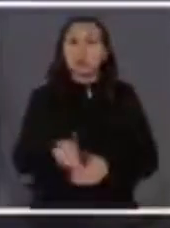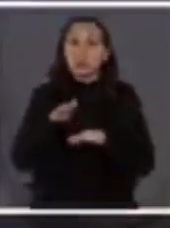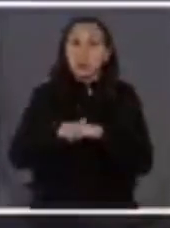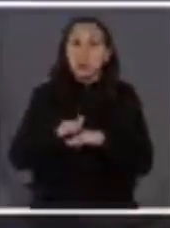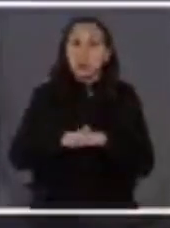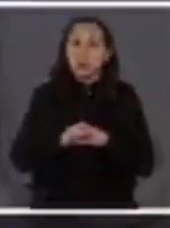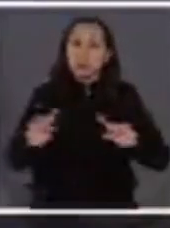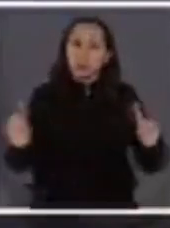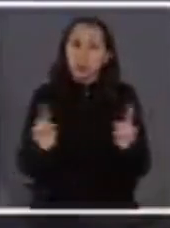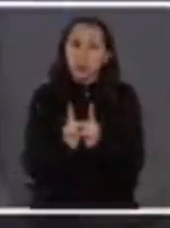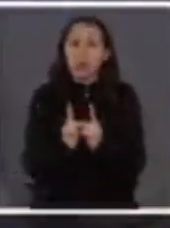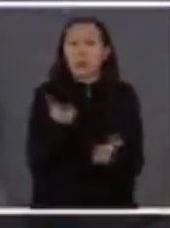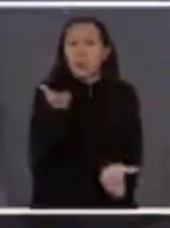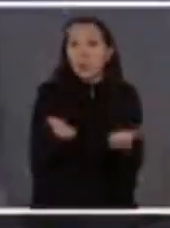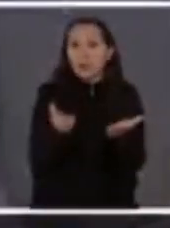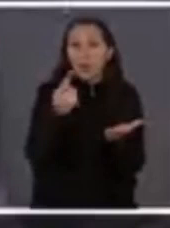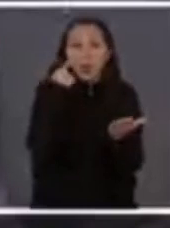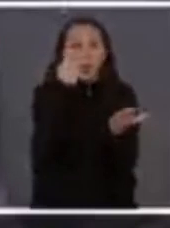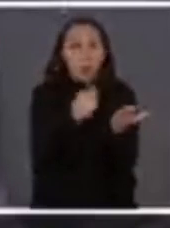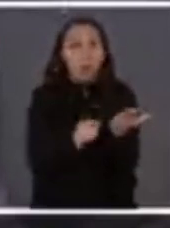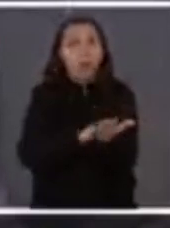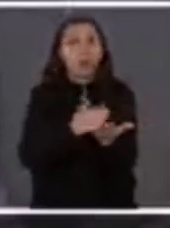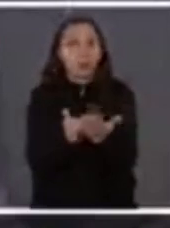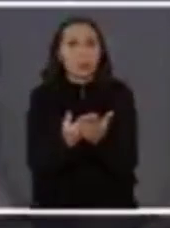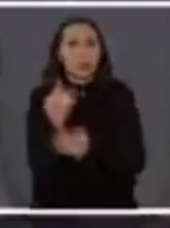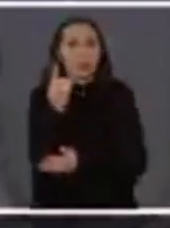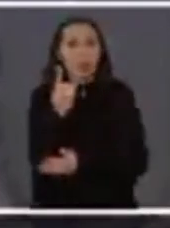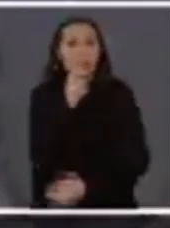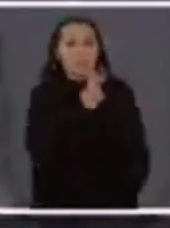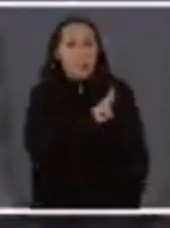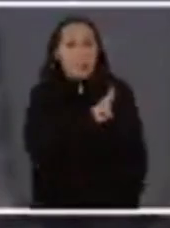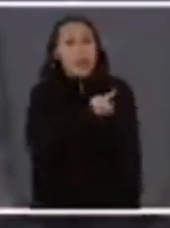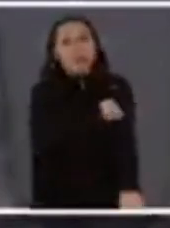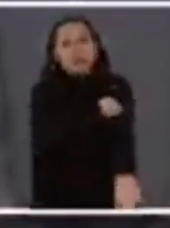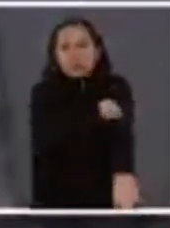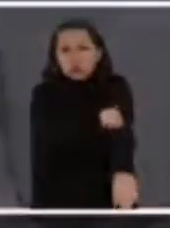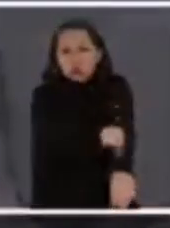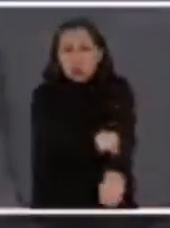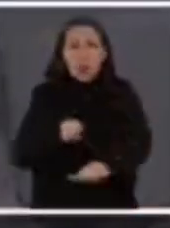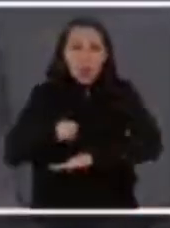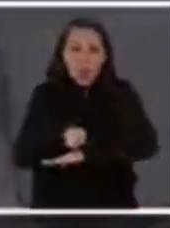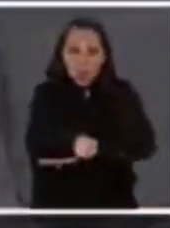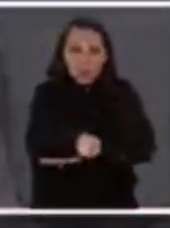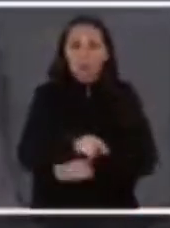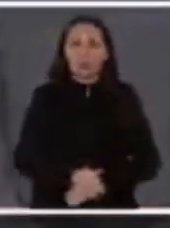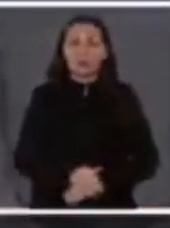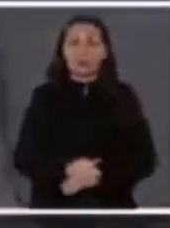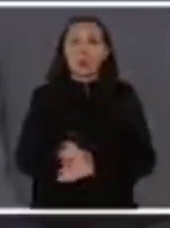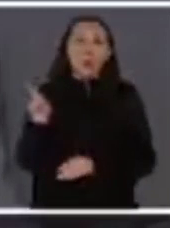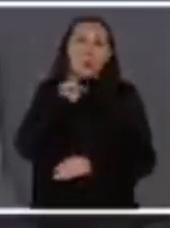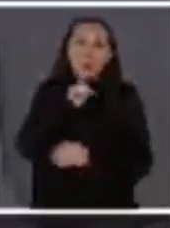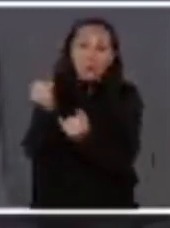Permítanme hacer brevemente un balance hasta ahora de la emergencia desde Valparaíso hasta la región de Los Ríos. Hasta la